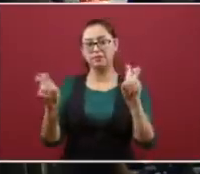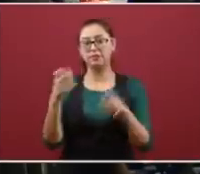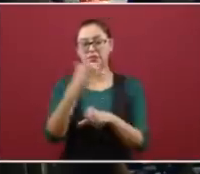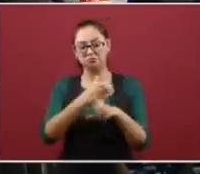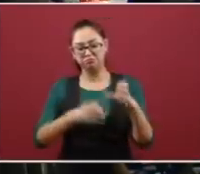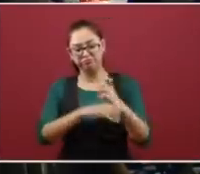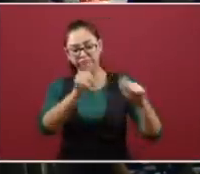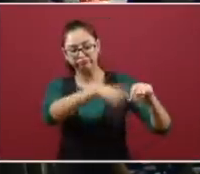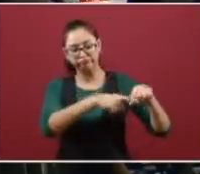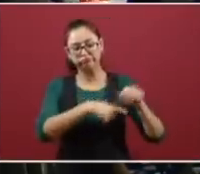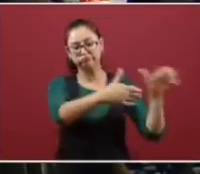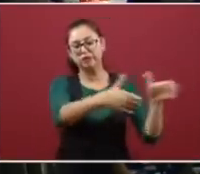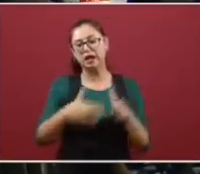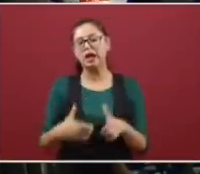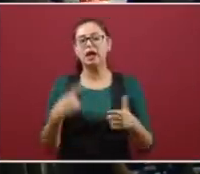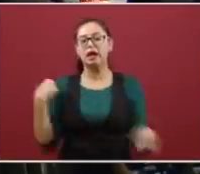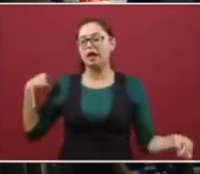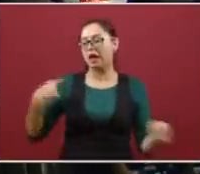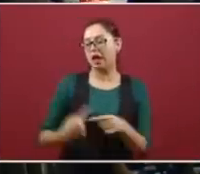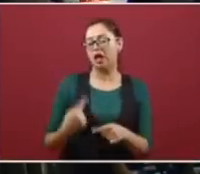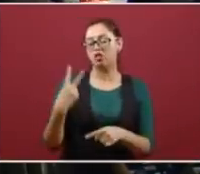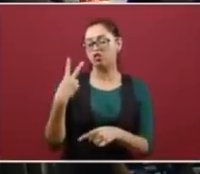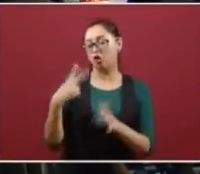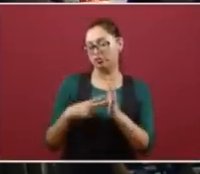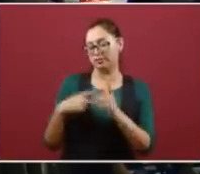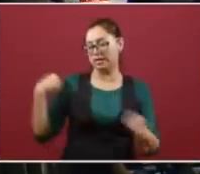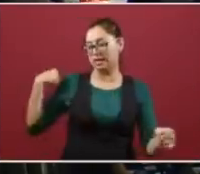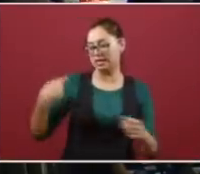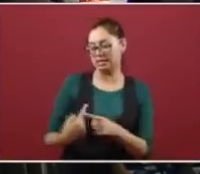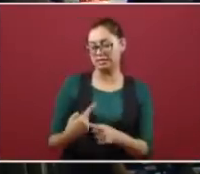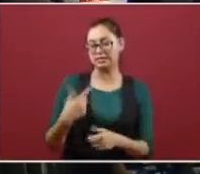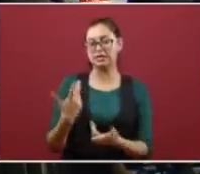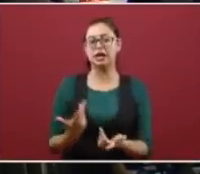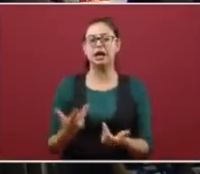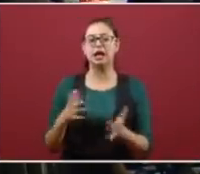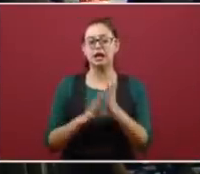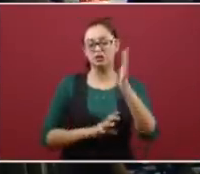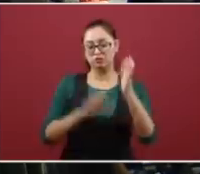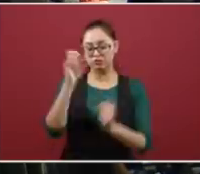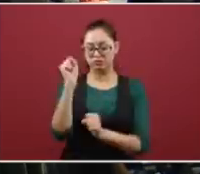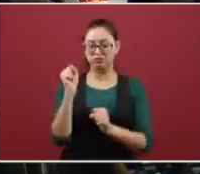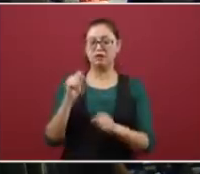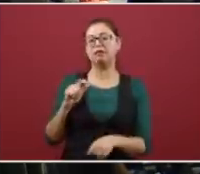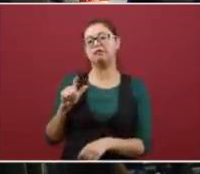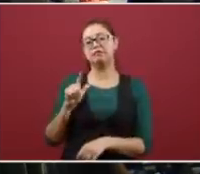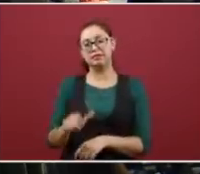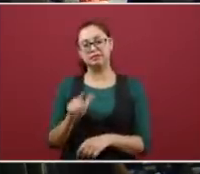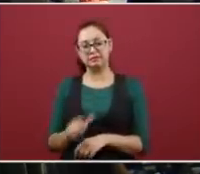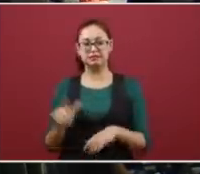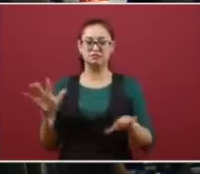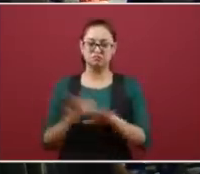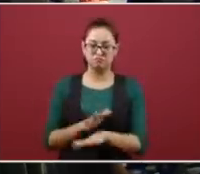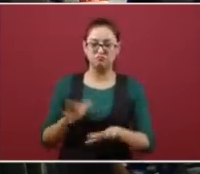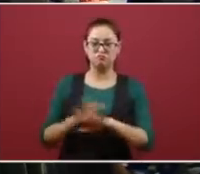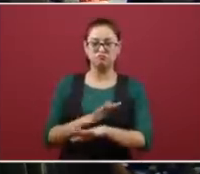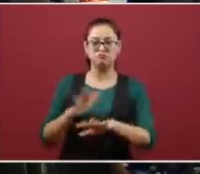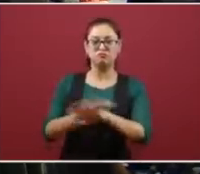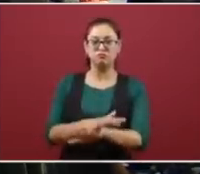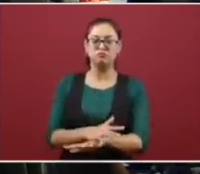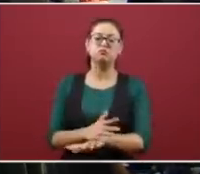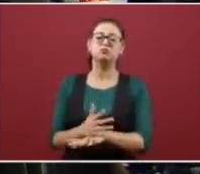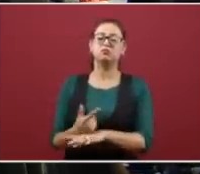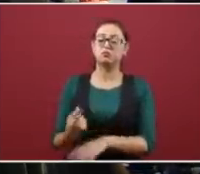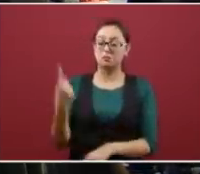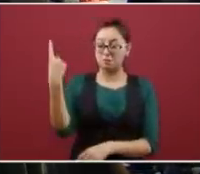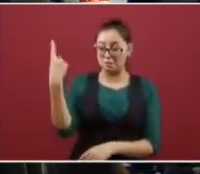2000 del año 2000 a la fecha 17 reformas constitucionales que tuvieron algún mandato